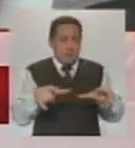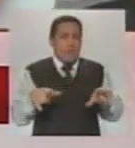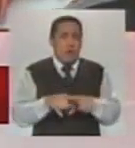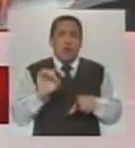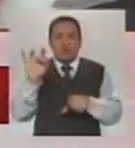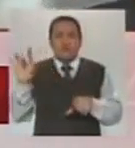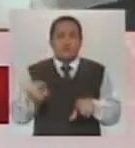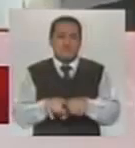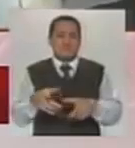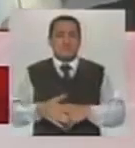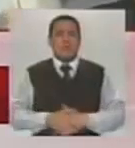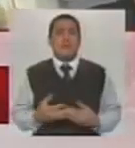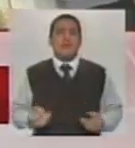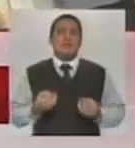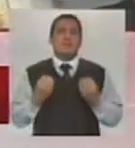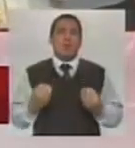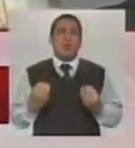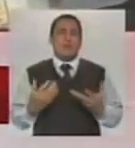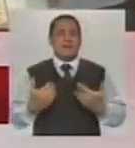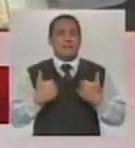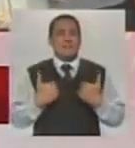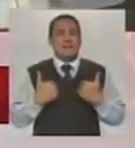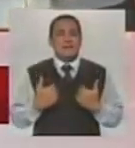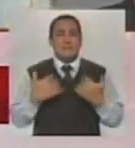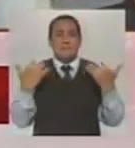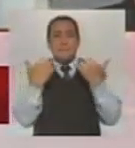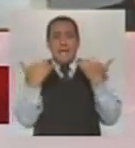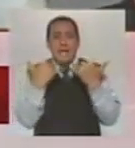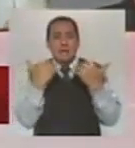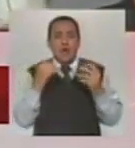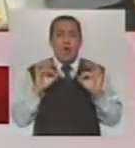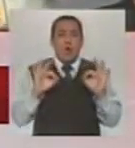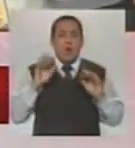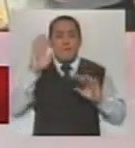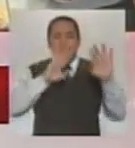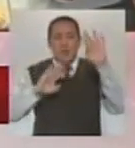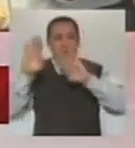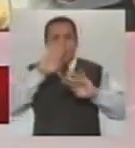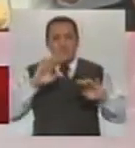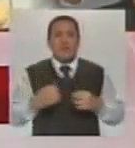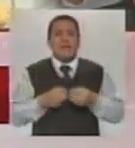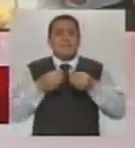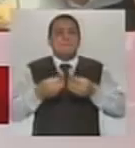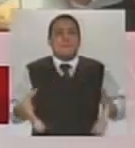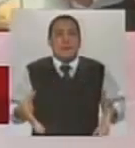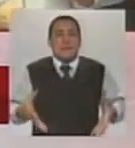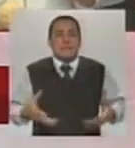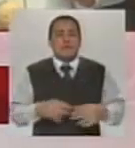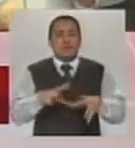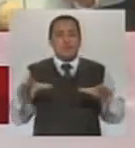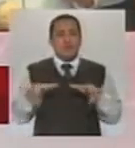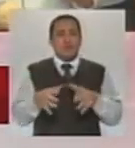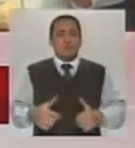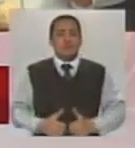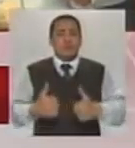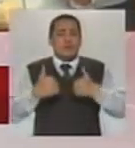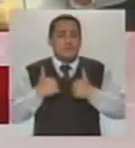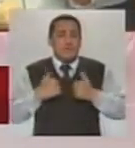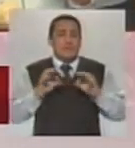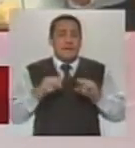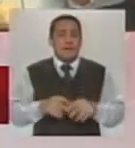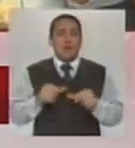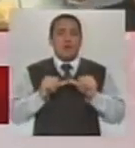porque tienen el temor la preocupación de perder la estabilidad absoluta de